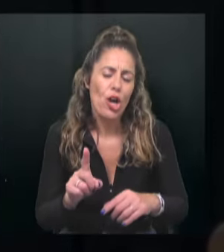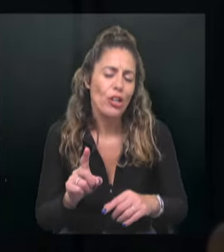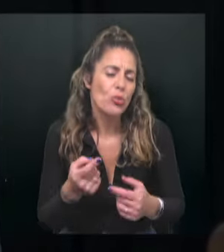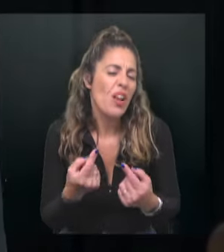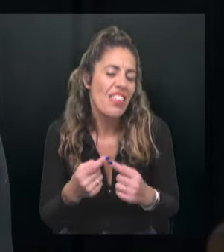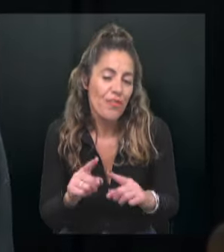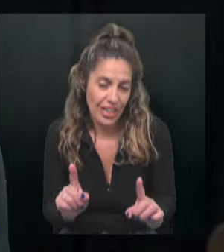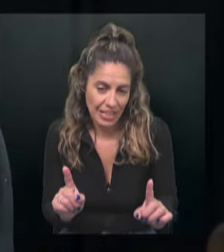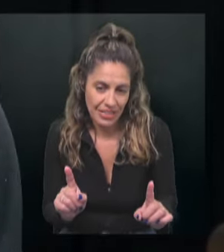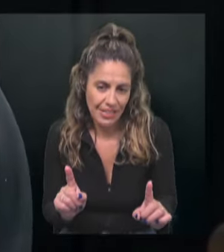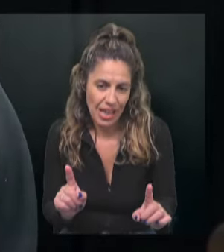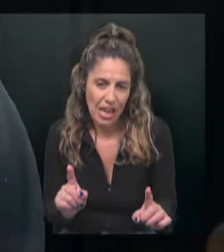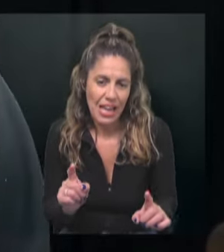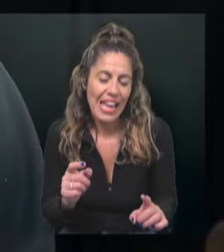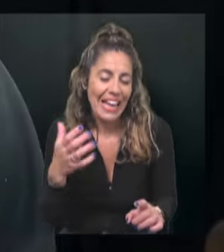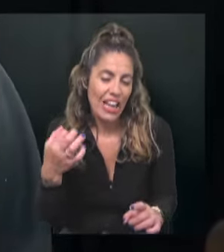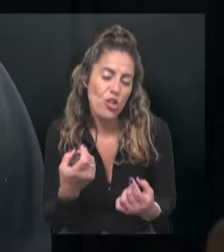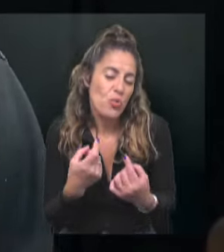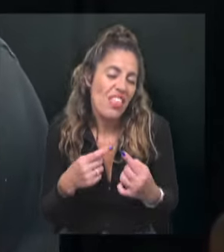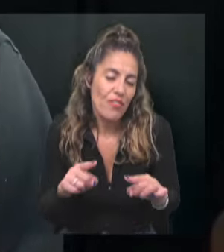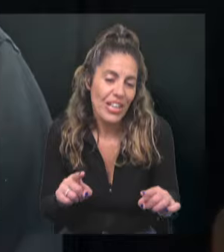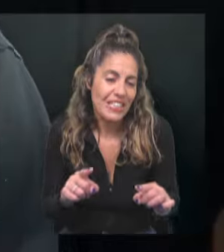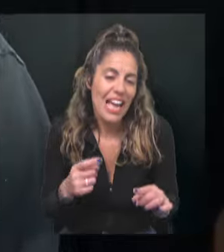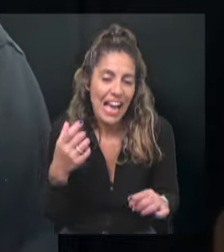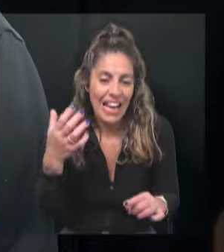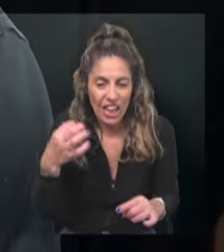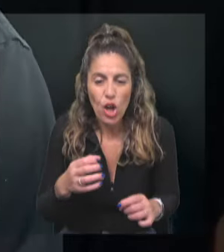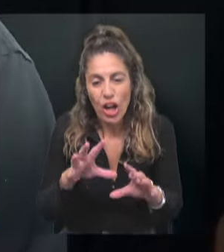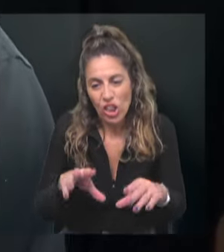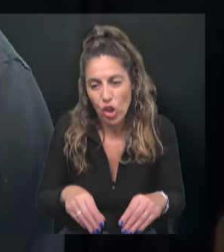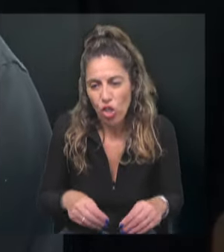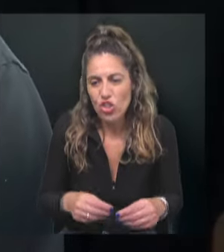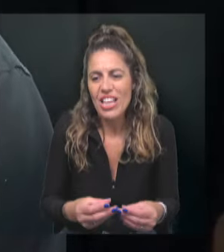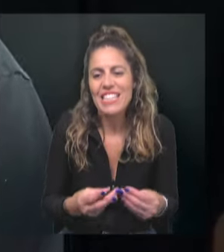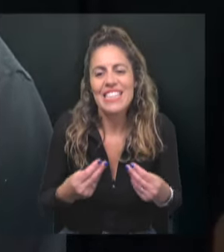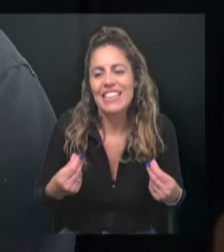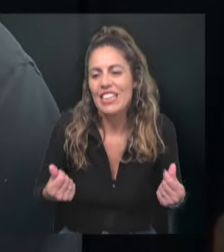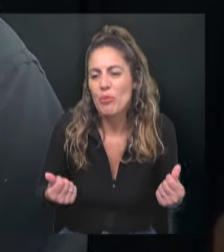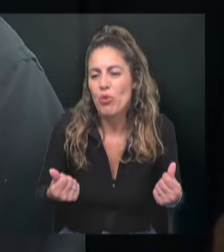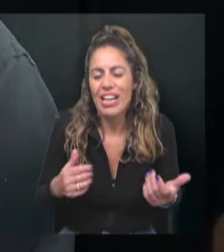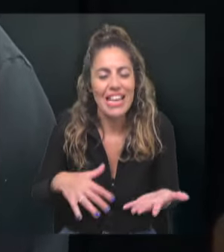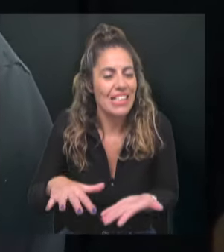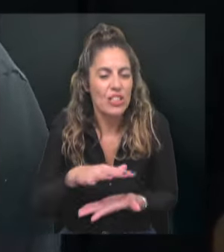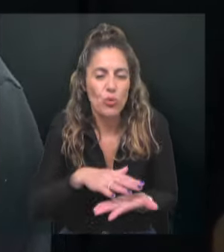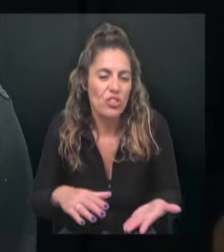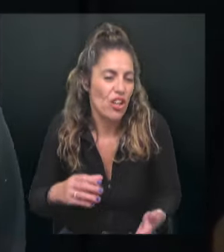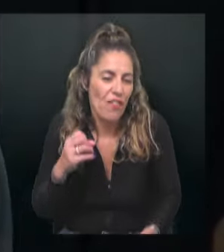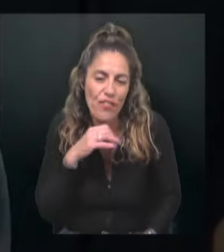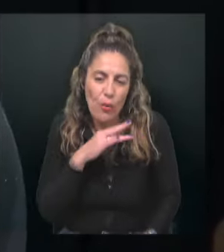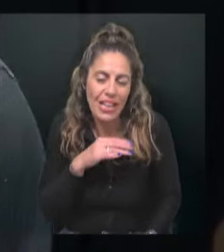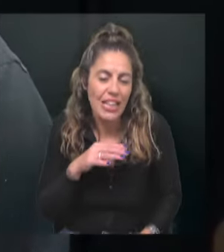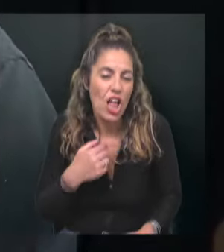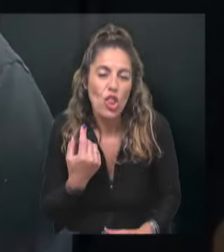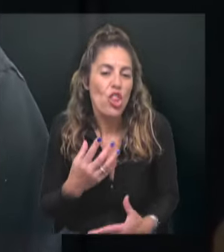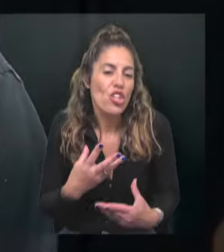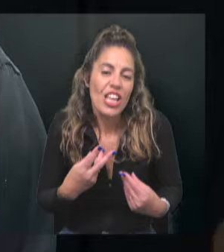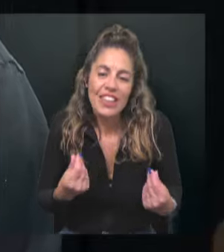entre comillas verdad Creo que es un Matiz creo que todos sentimos que la situación es fraudulenta todos sentimos las irregularidades